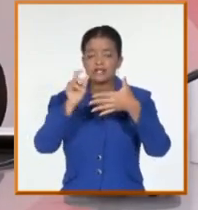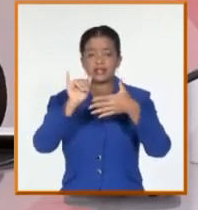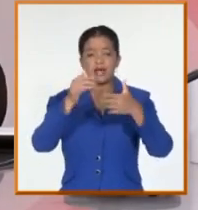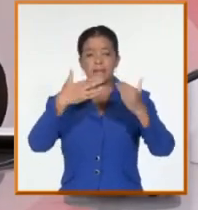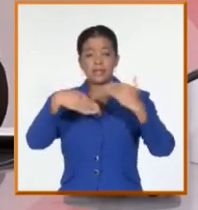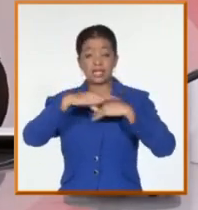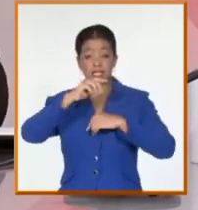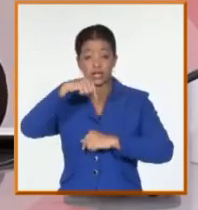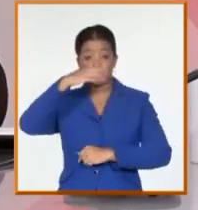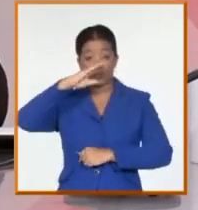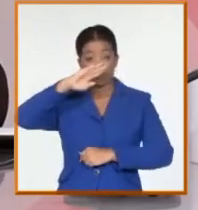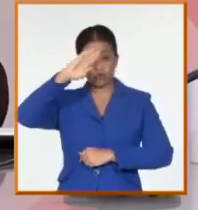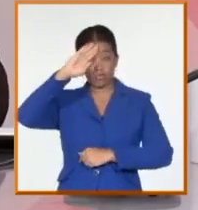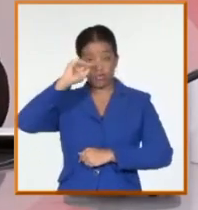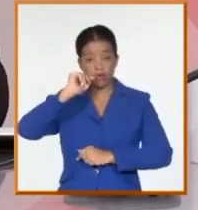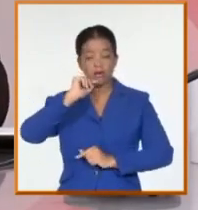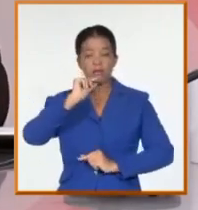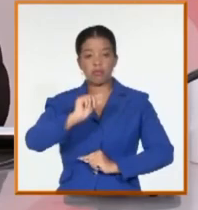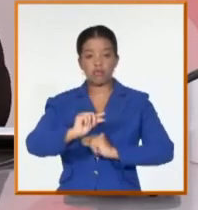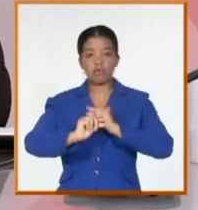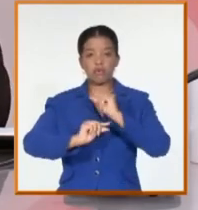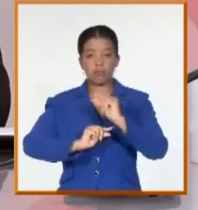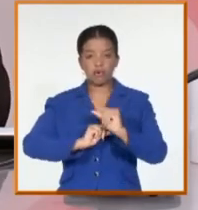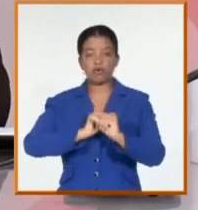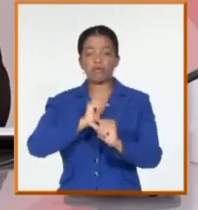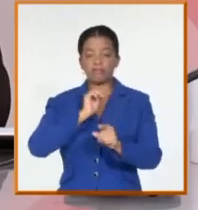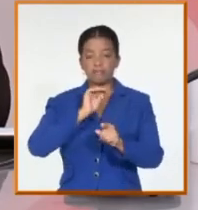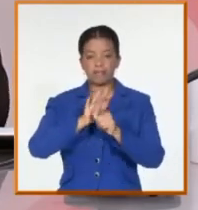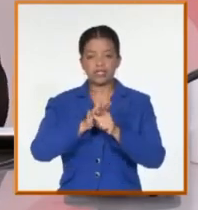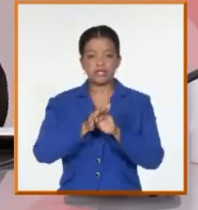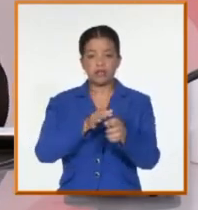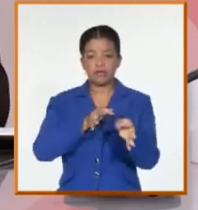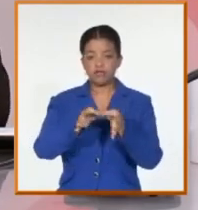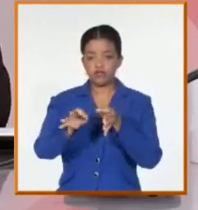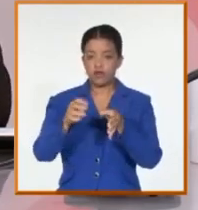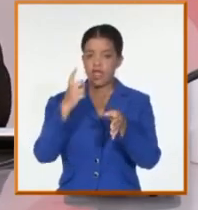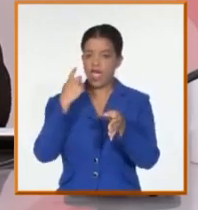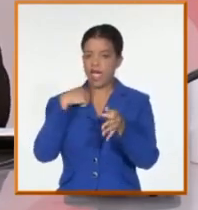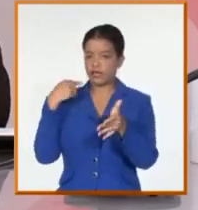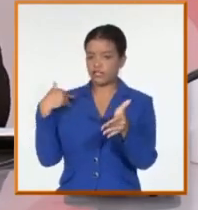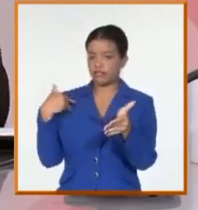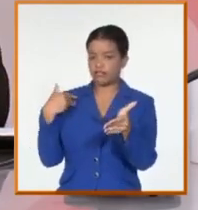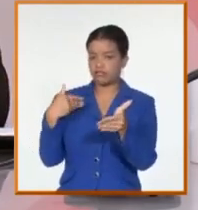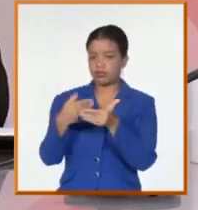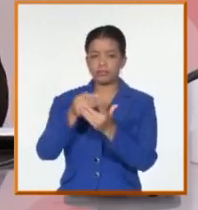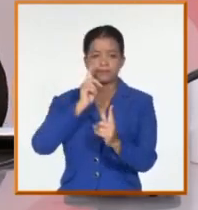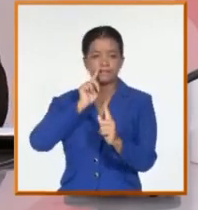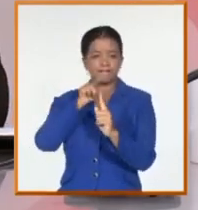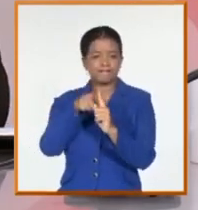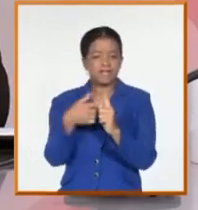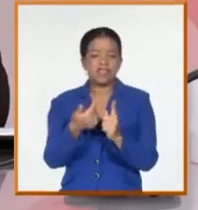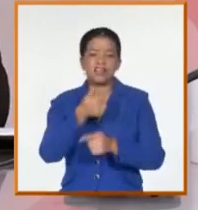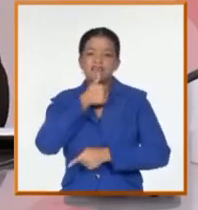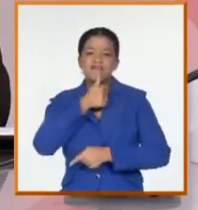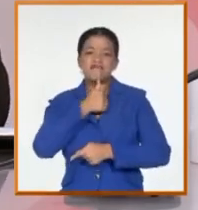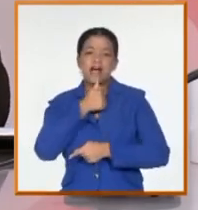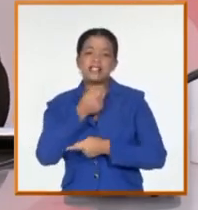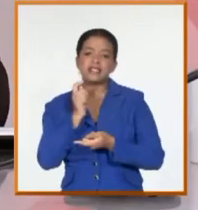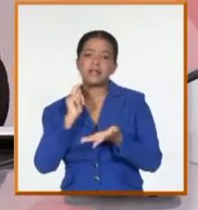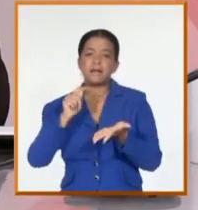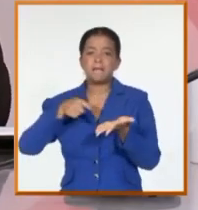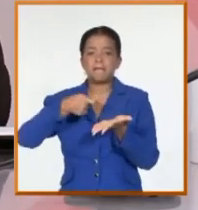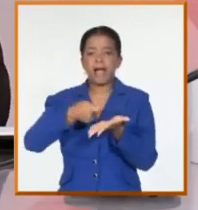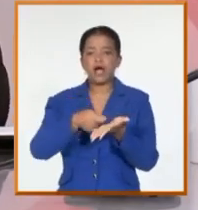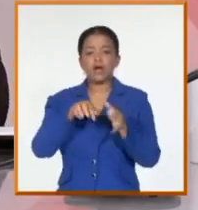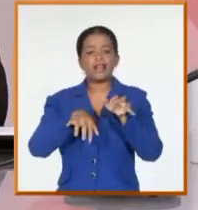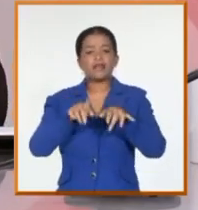nuestro país han ido implementando a lo largo de estos años para facilitar el comercio electrónico y los pagos digitales Cuando